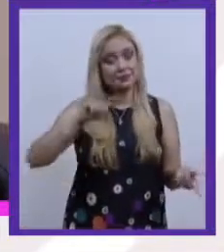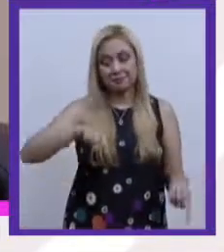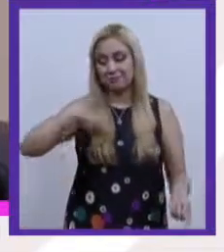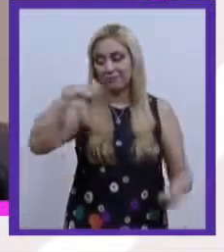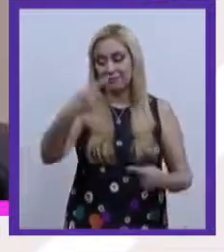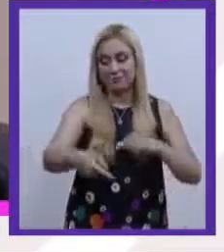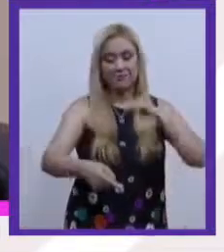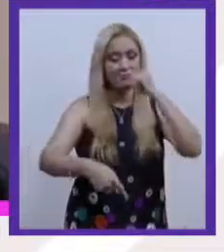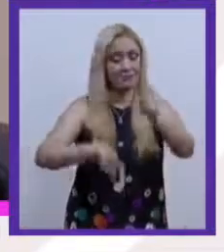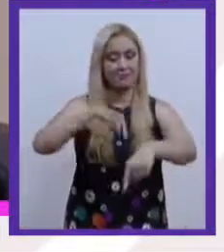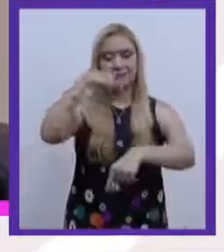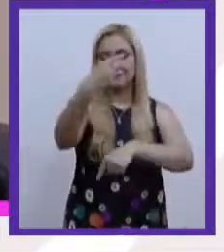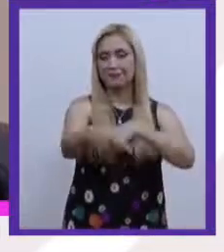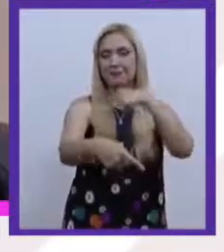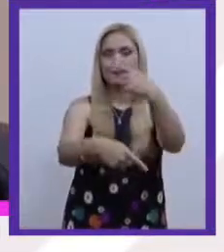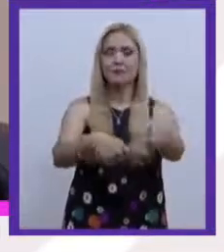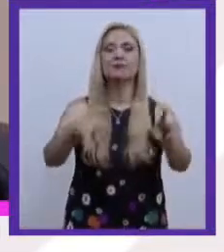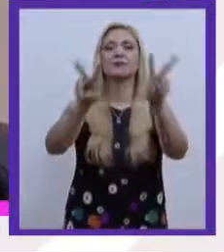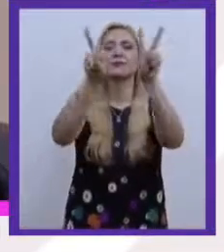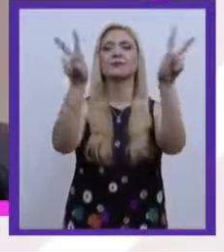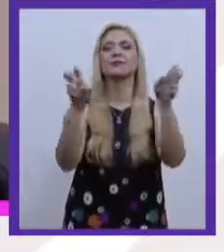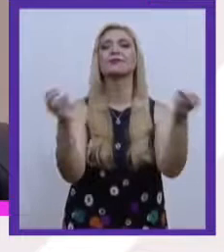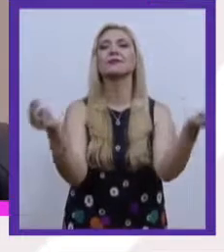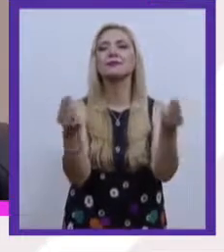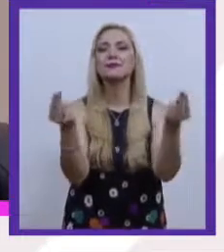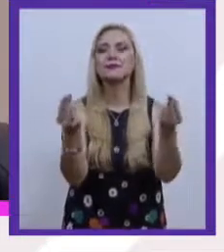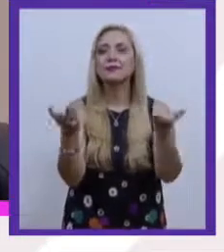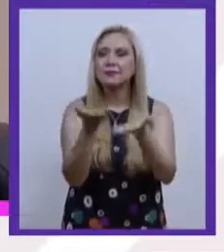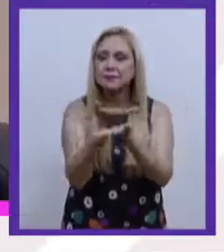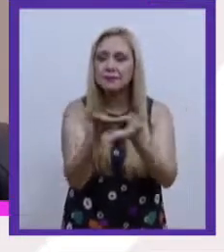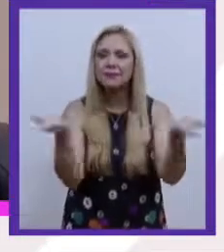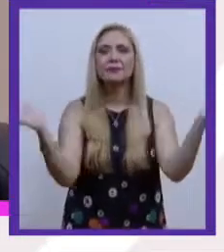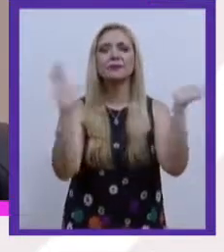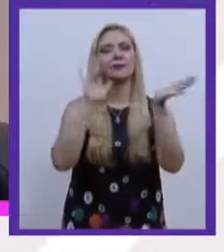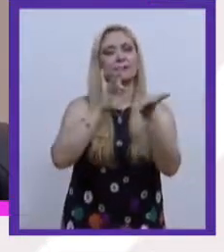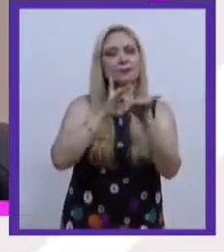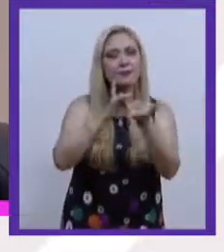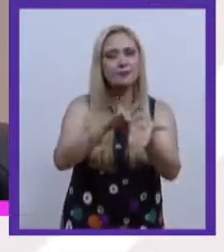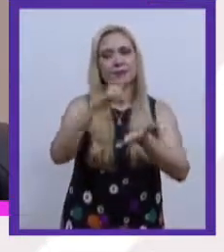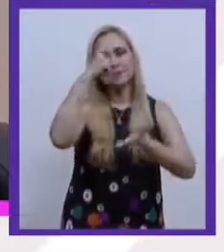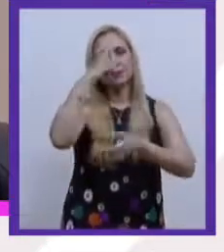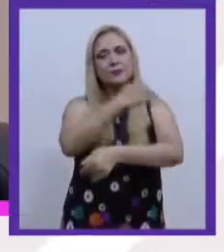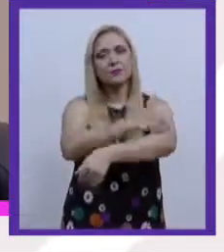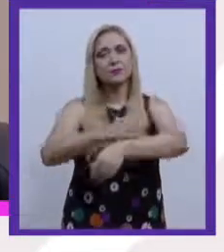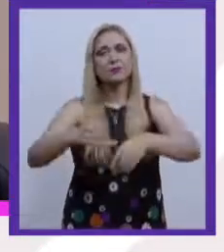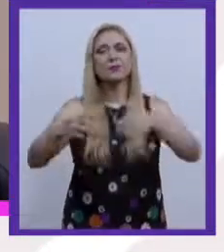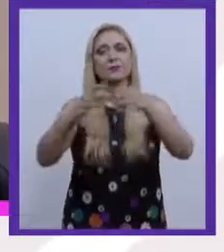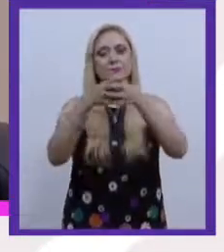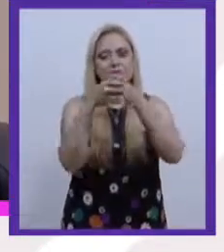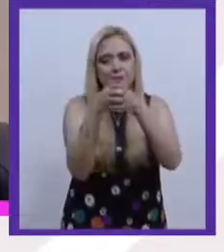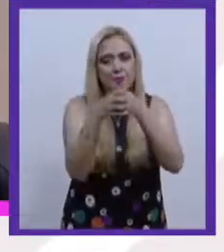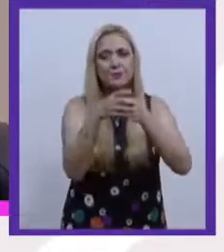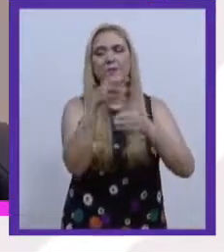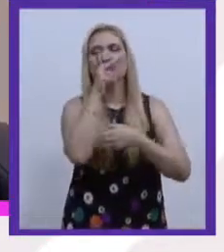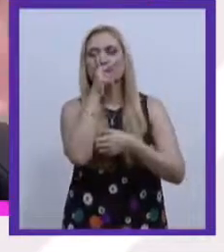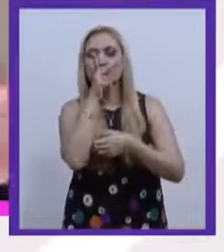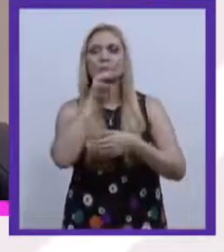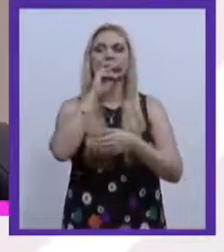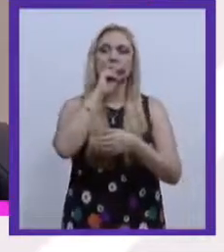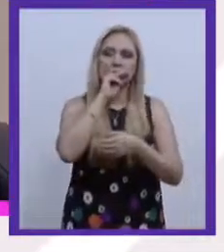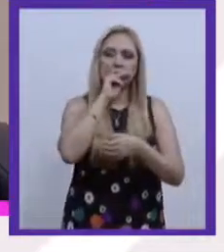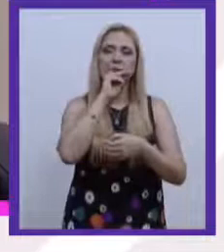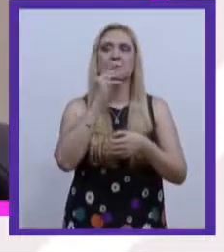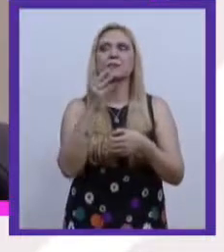se requiere este tema de generar el apego que tenemos en las familias, de que los padres ocupen un papel diferente,